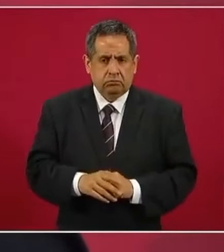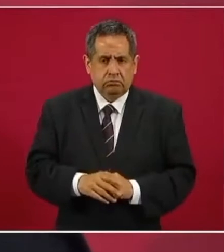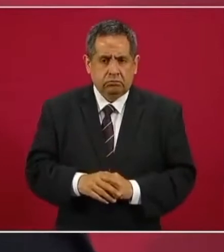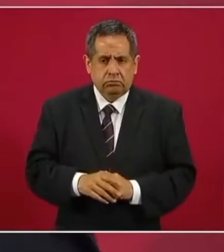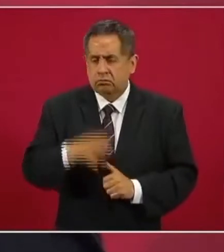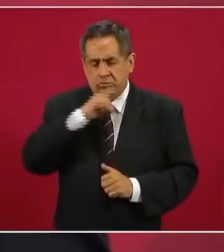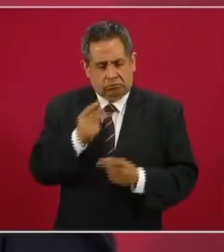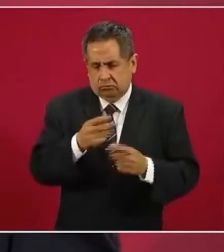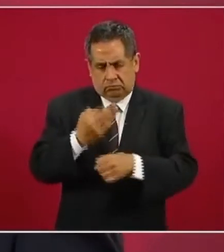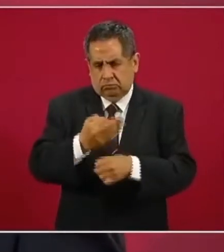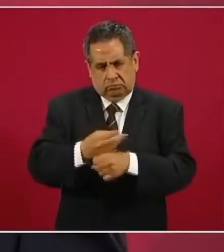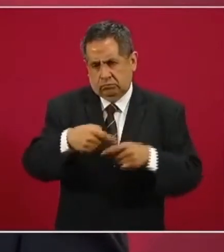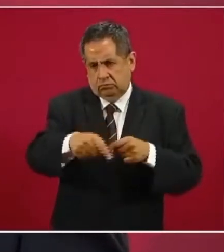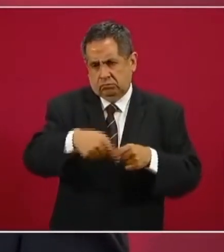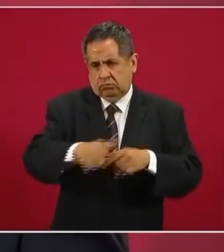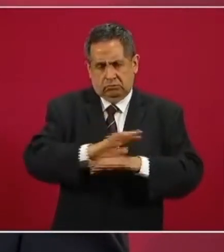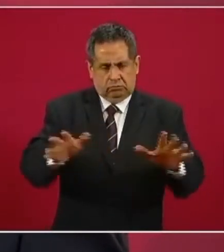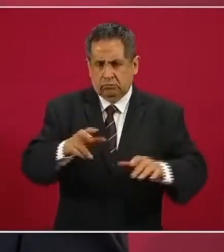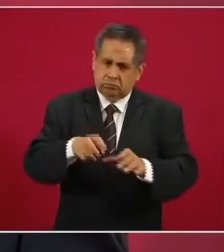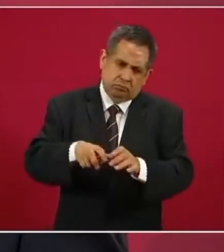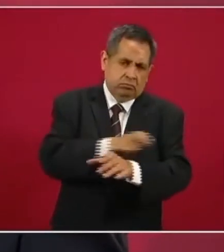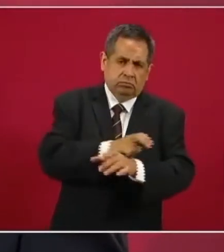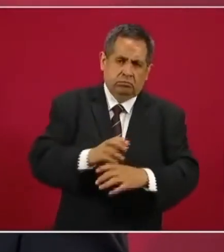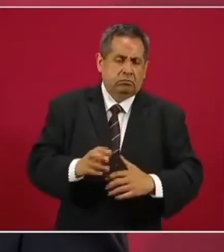lo más pronto posible.